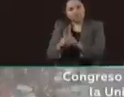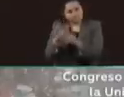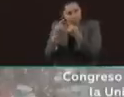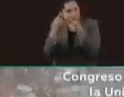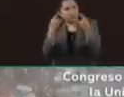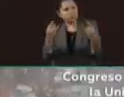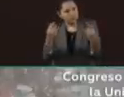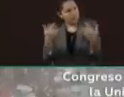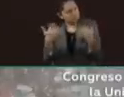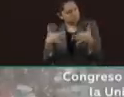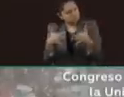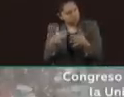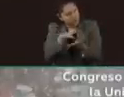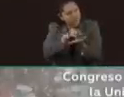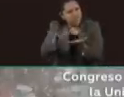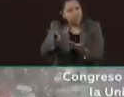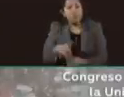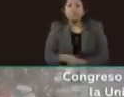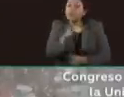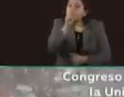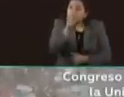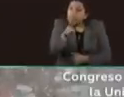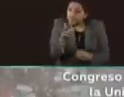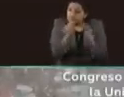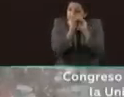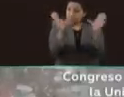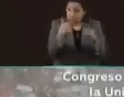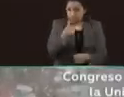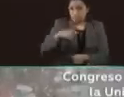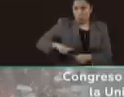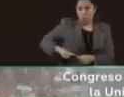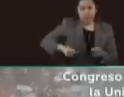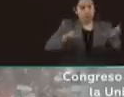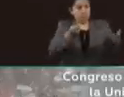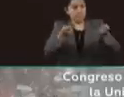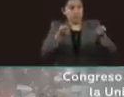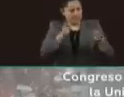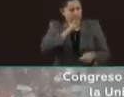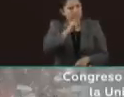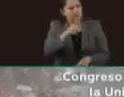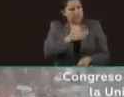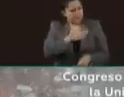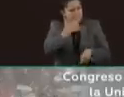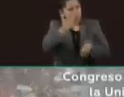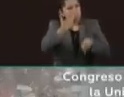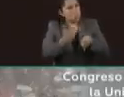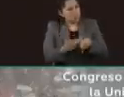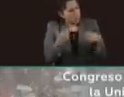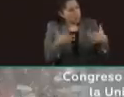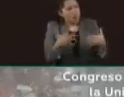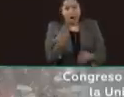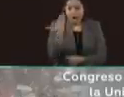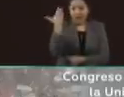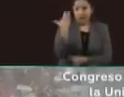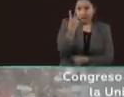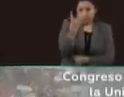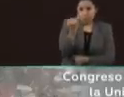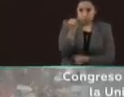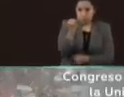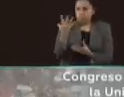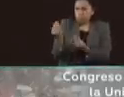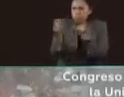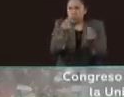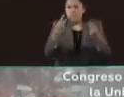poder viene acompañado de una gran responsabilidad. En las pasadas elecciones del 2 de julio, millones de mexicanos